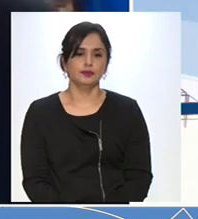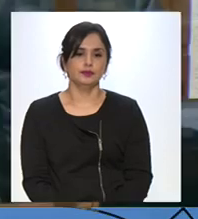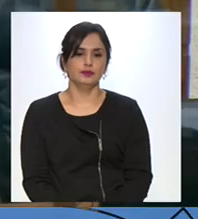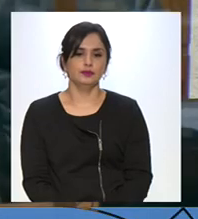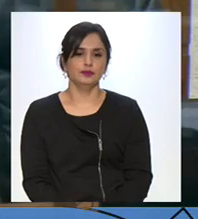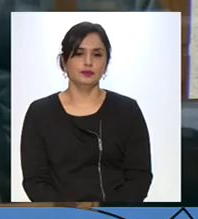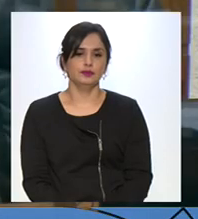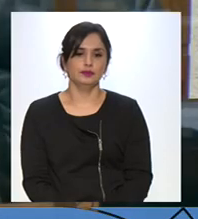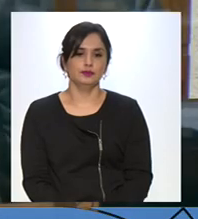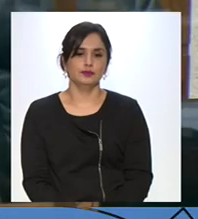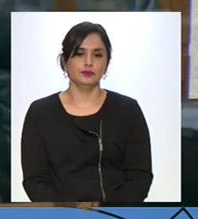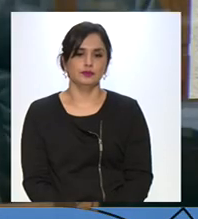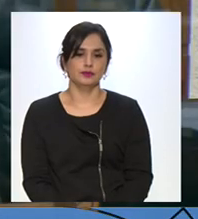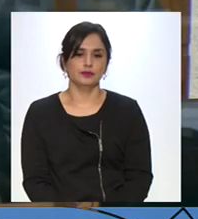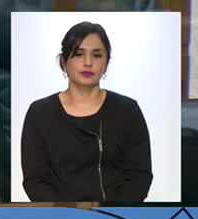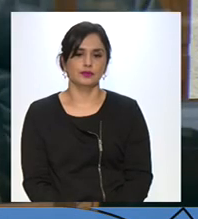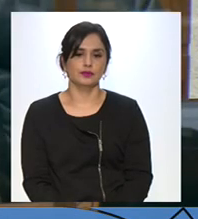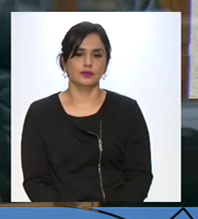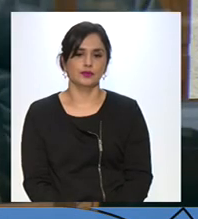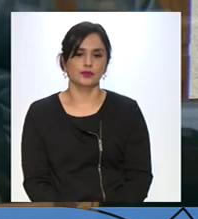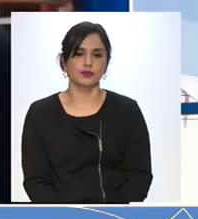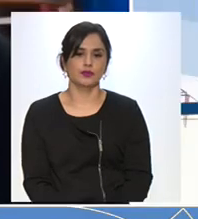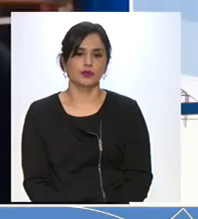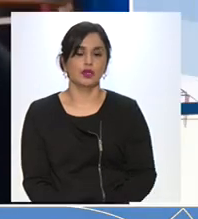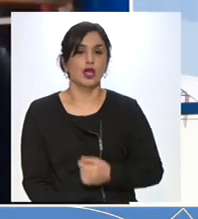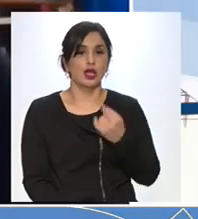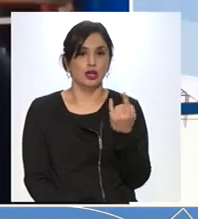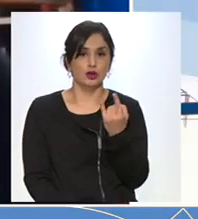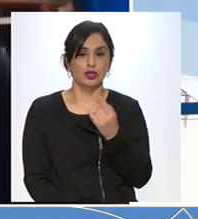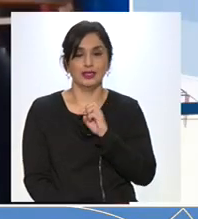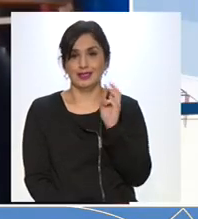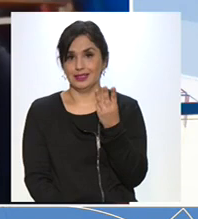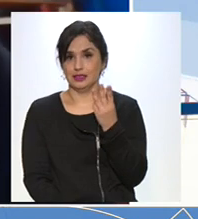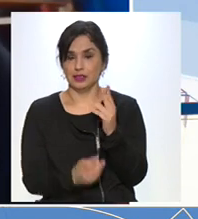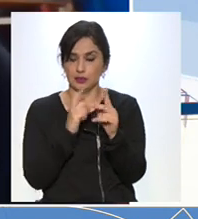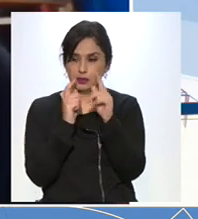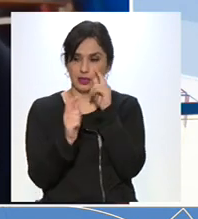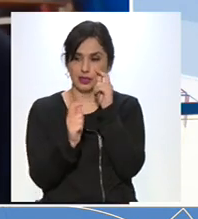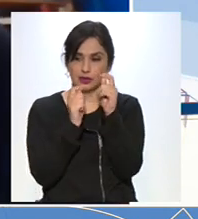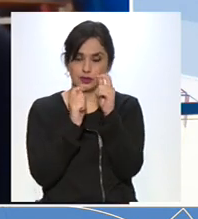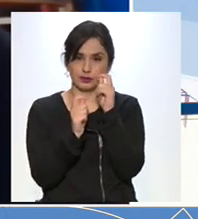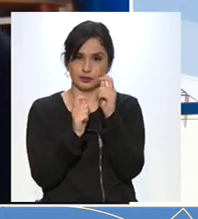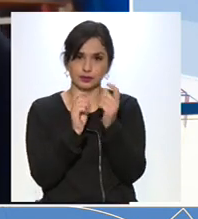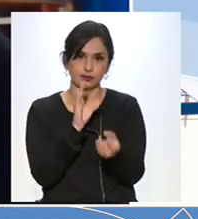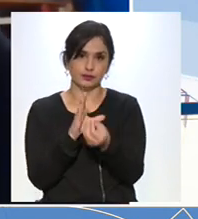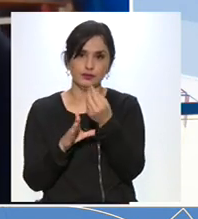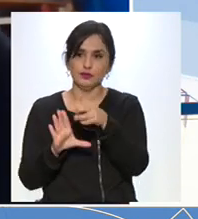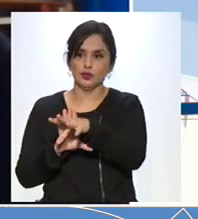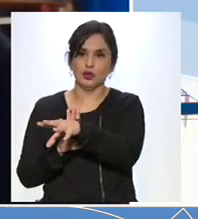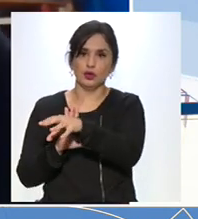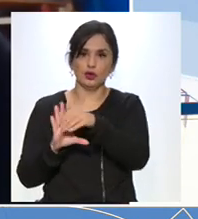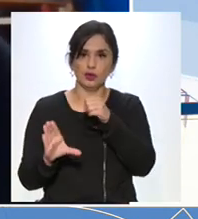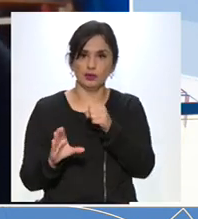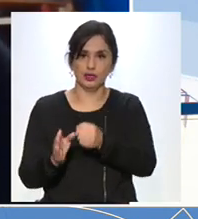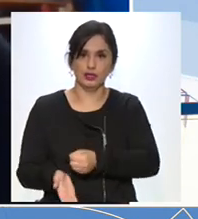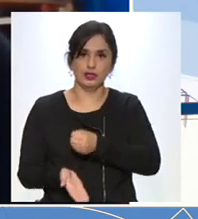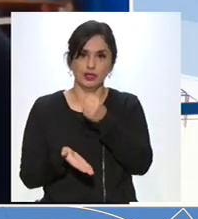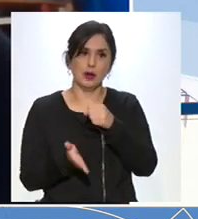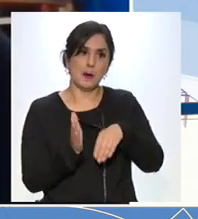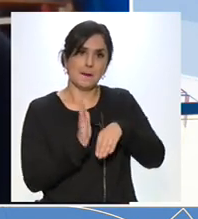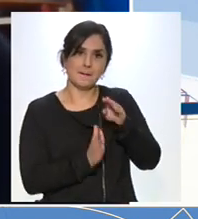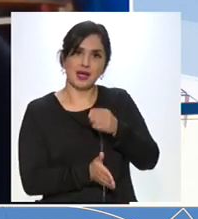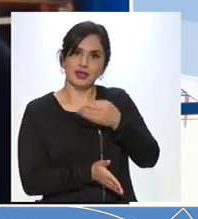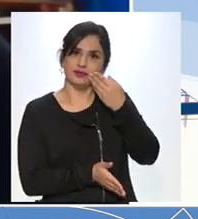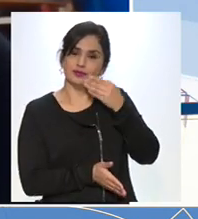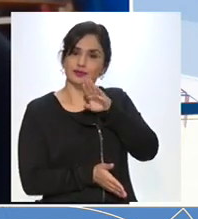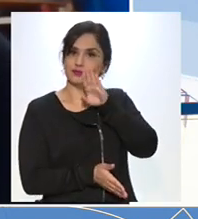también privado. En lo inmediato, dice el banco, el tercer riesgo es el nuevo retiro. Una mayor liquidez de los hogares,